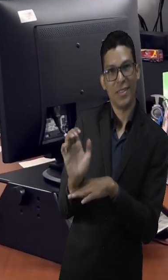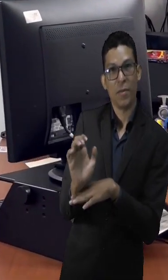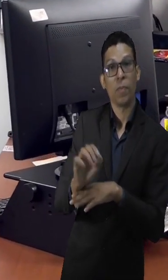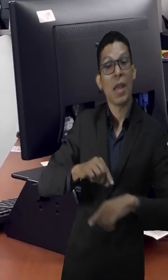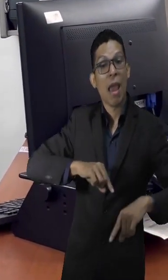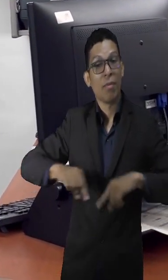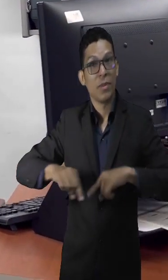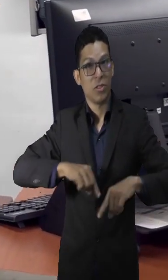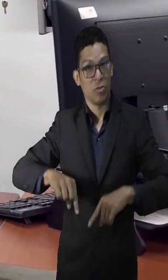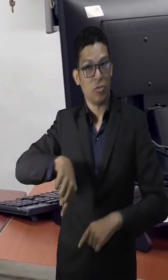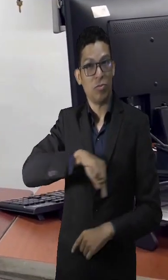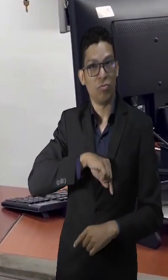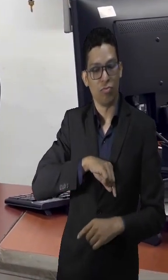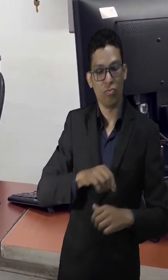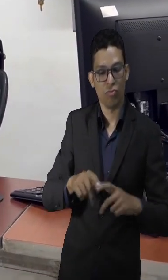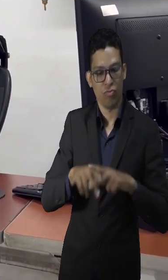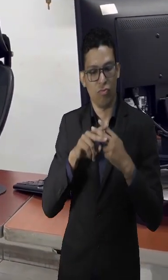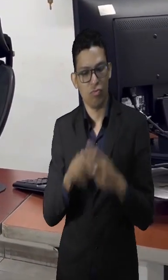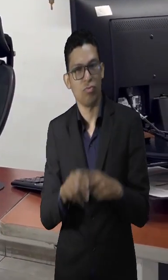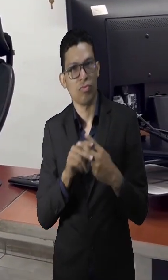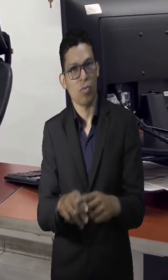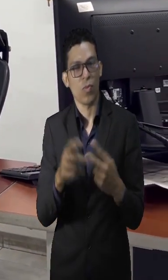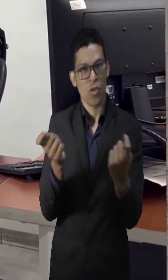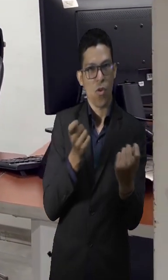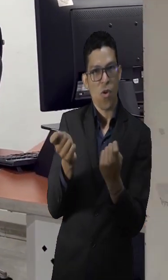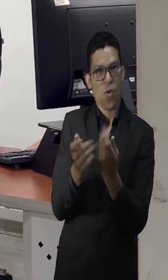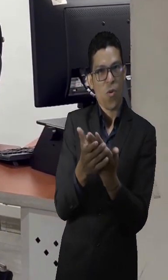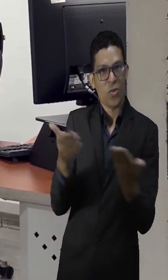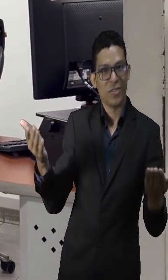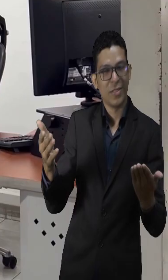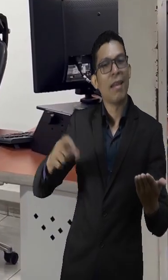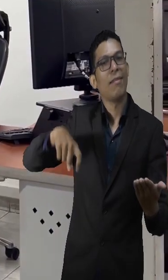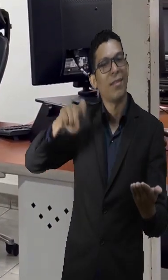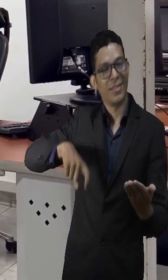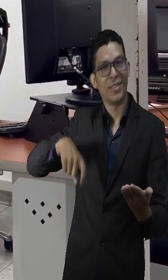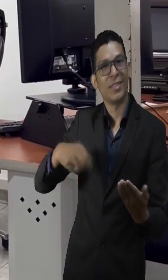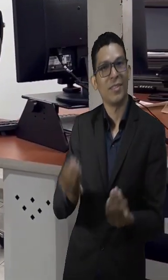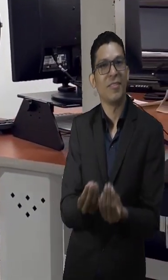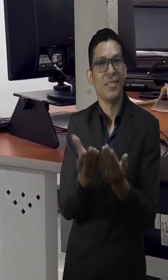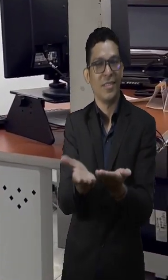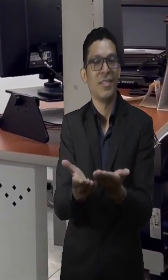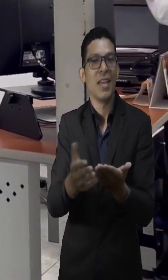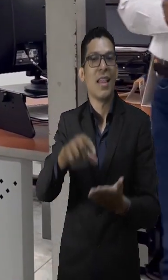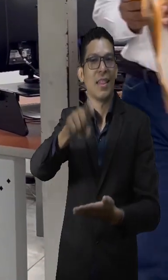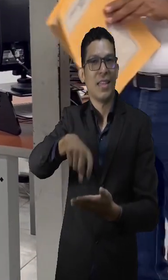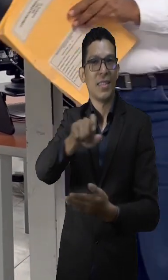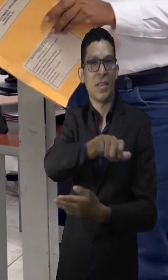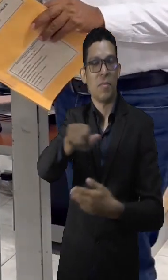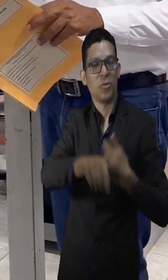la administración, mantenimiento y control de los bienes necesarios para la satisfacción de las